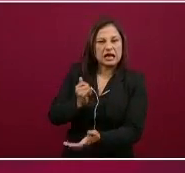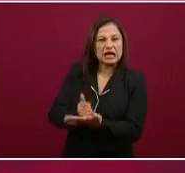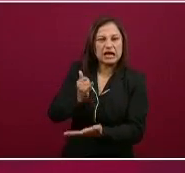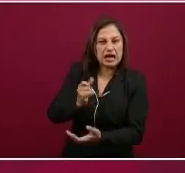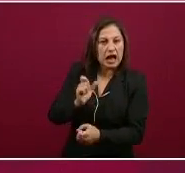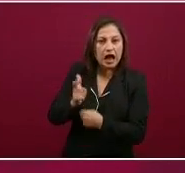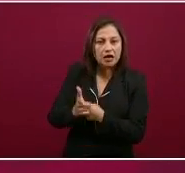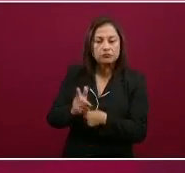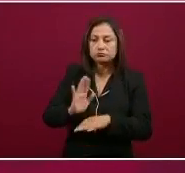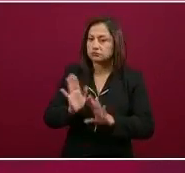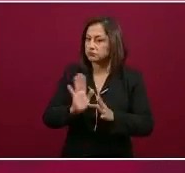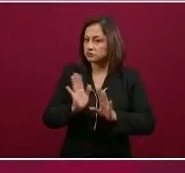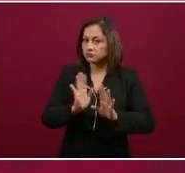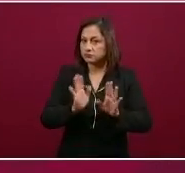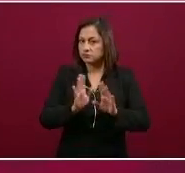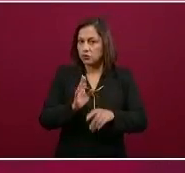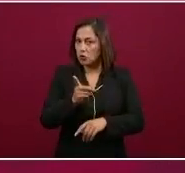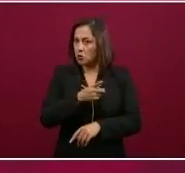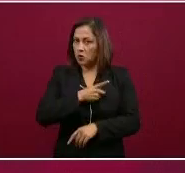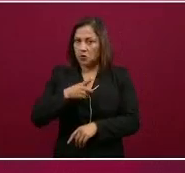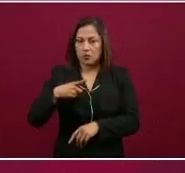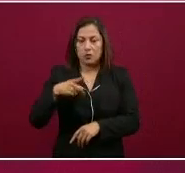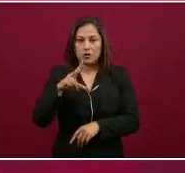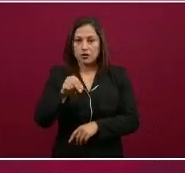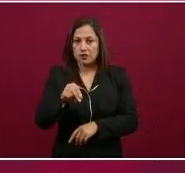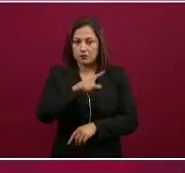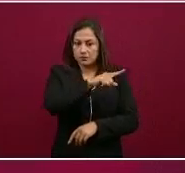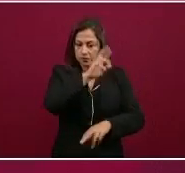siempre hemos atendido,